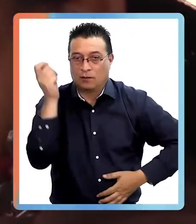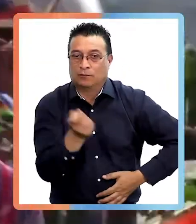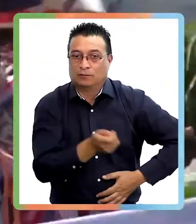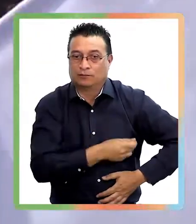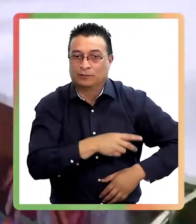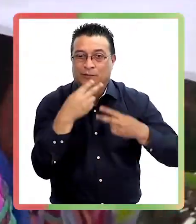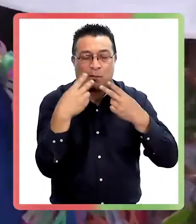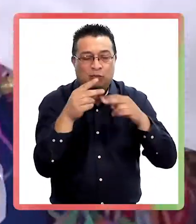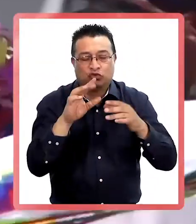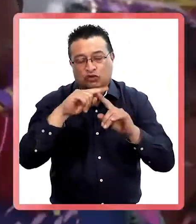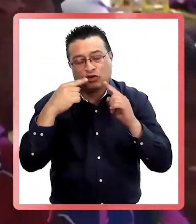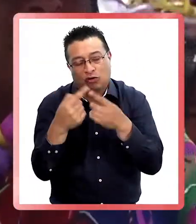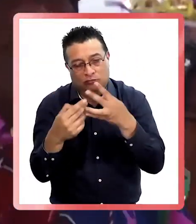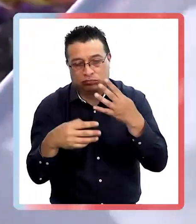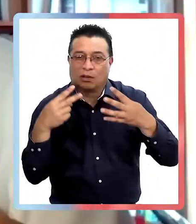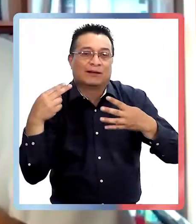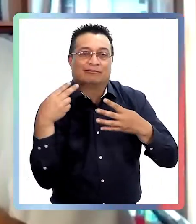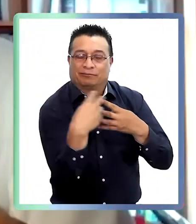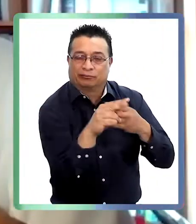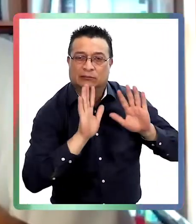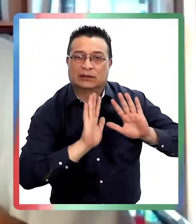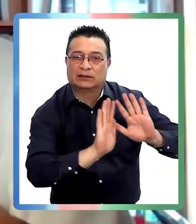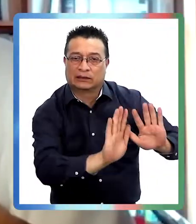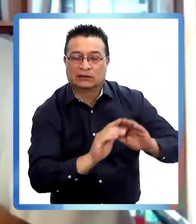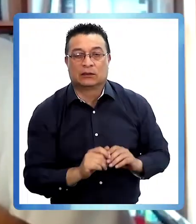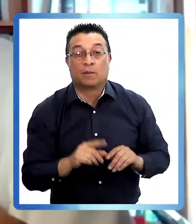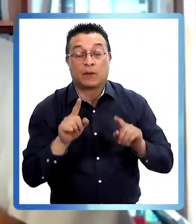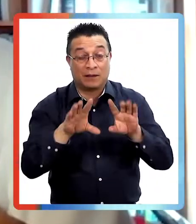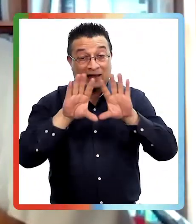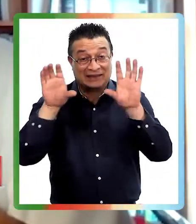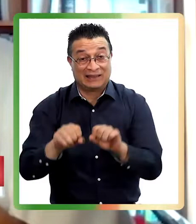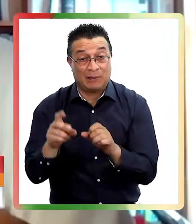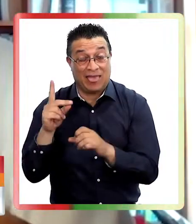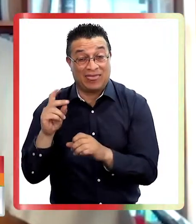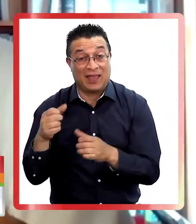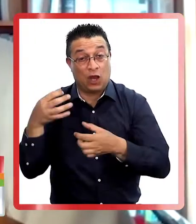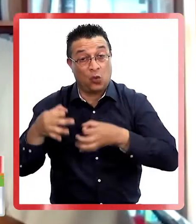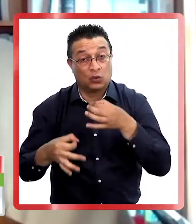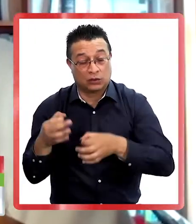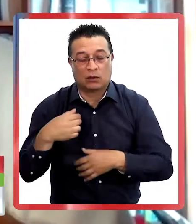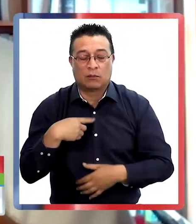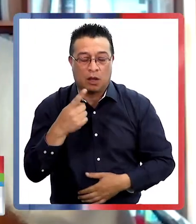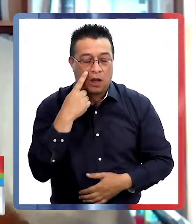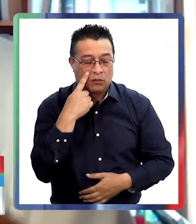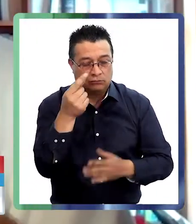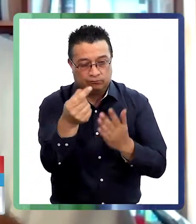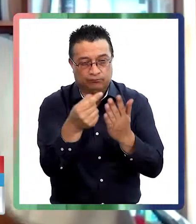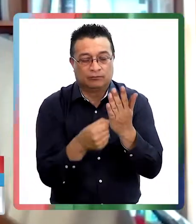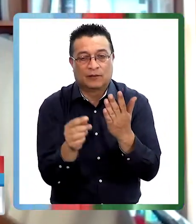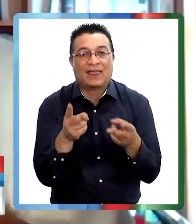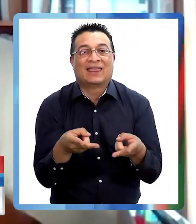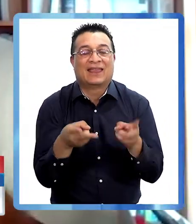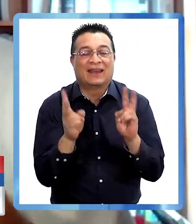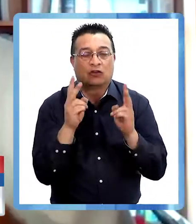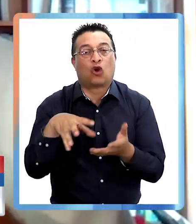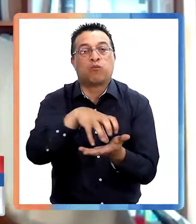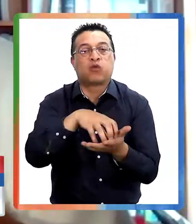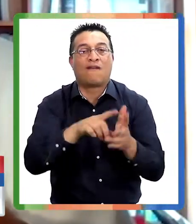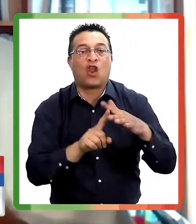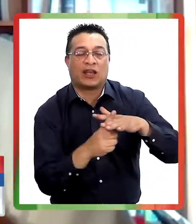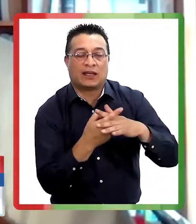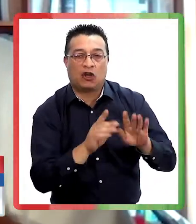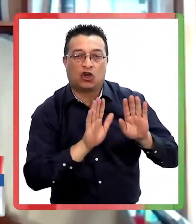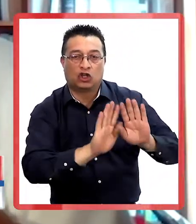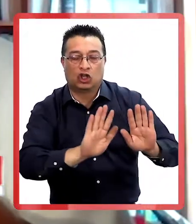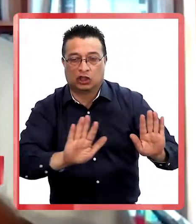mismos reconocen como tal. Cuando se habla de sistemas de justicia es que se está reconociendo el derecho propio de los pueblos originarios y